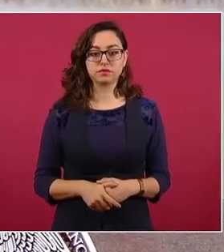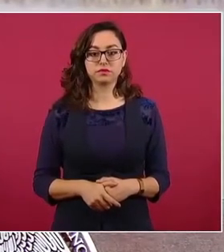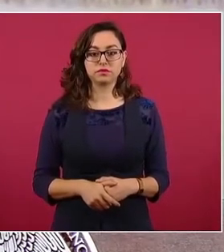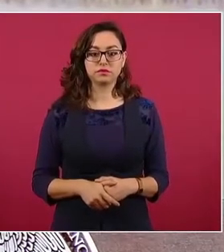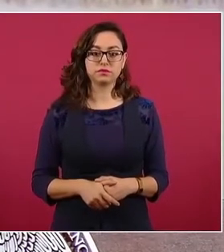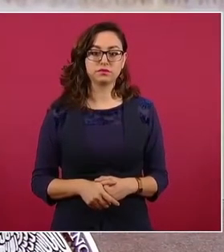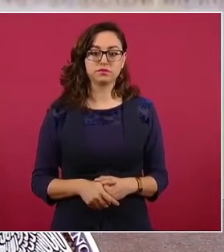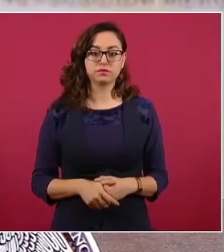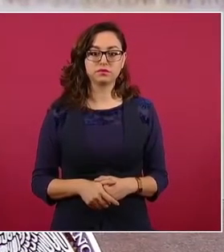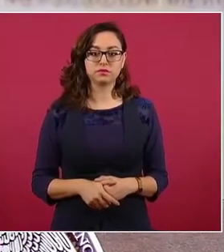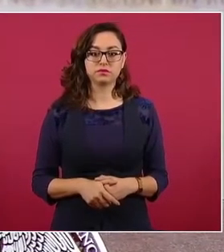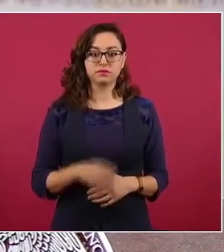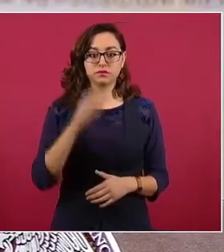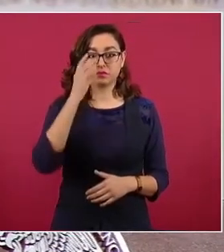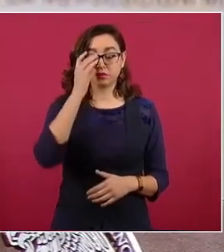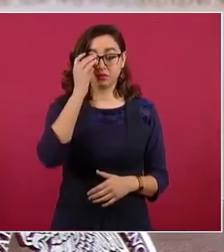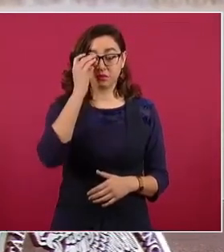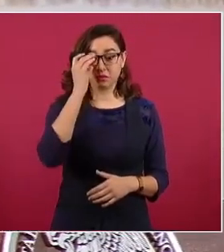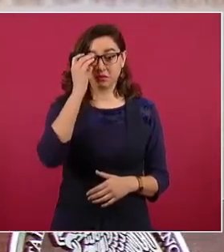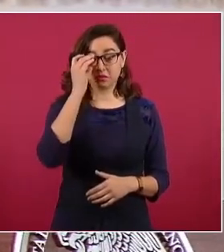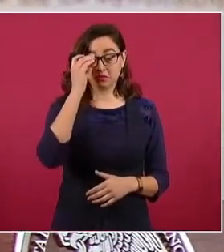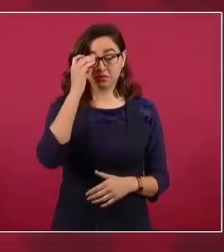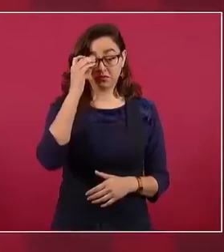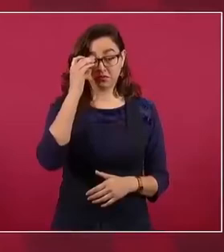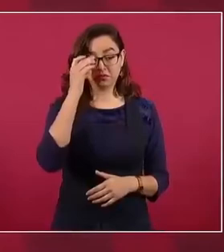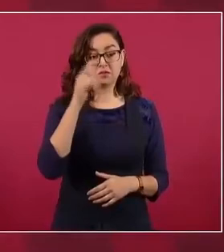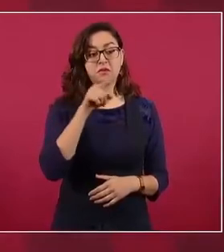que yo era socialista, pero